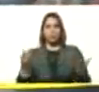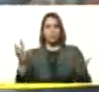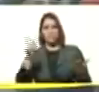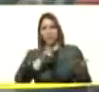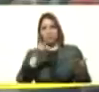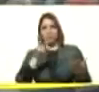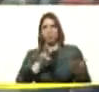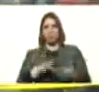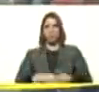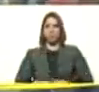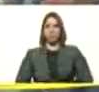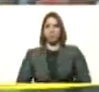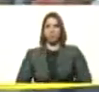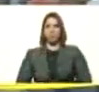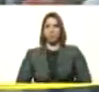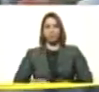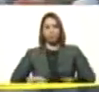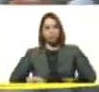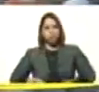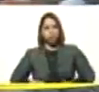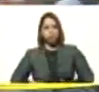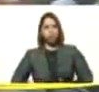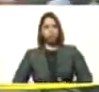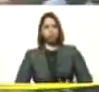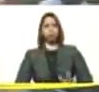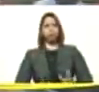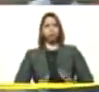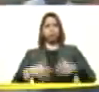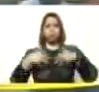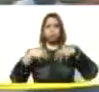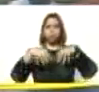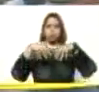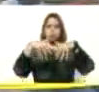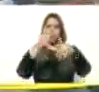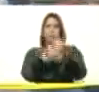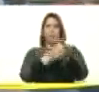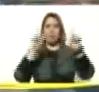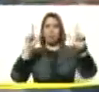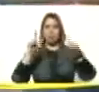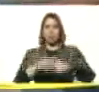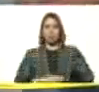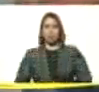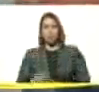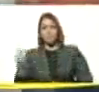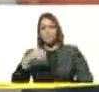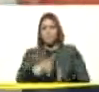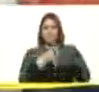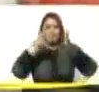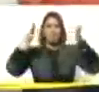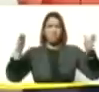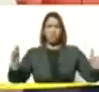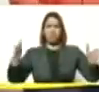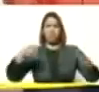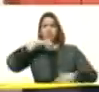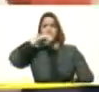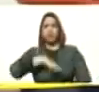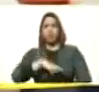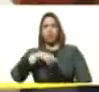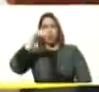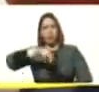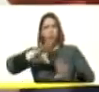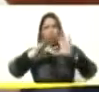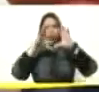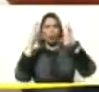Venezuela parió los ejércitos libertadores más grandes de la historia de este